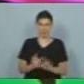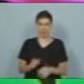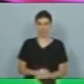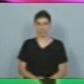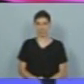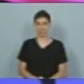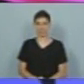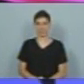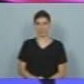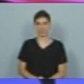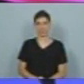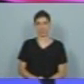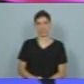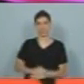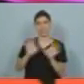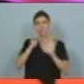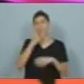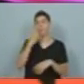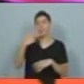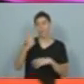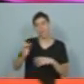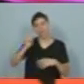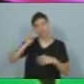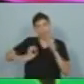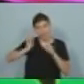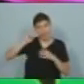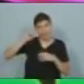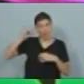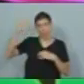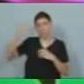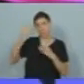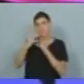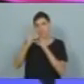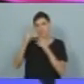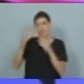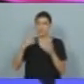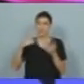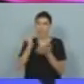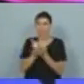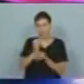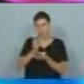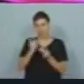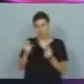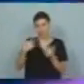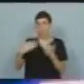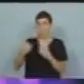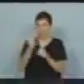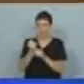No dije nada malo. ¡Qué miseria! ¡Ánimo, chuchana! En un par de añitos más, su hijo sale de la edad del pavo y capaz que agarra los clasificados.